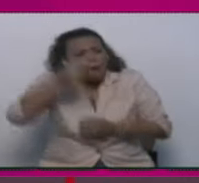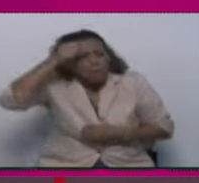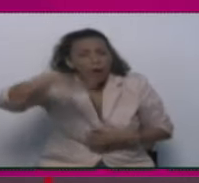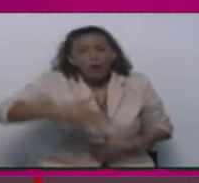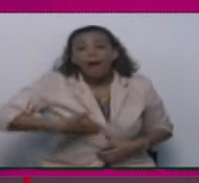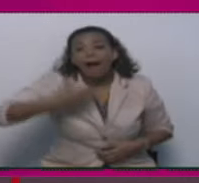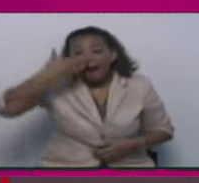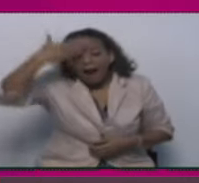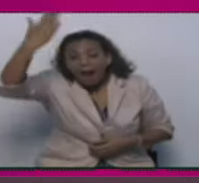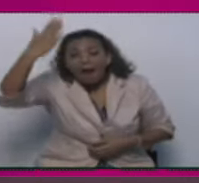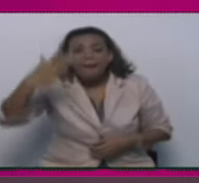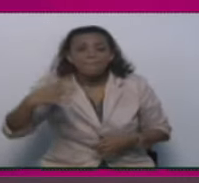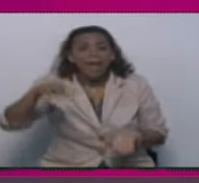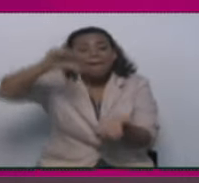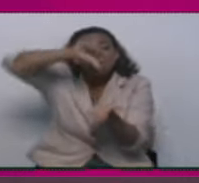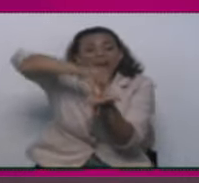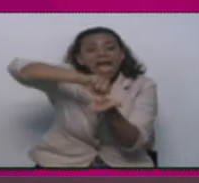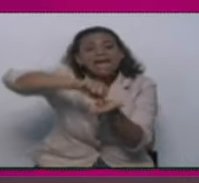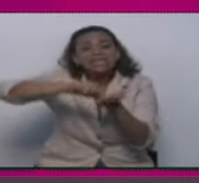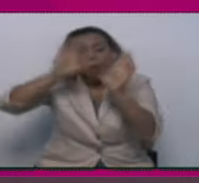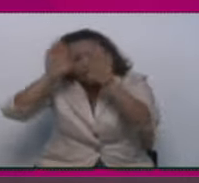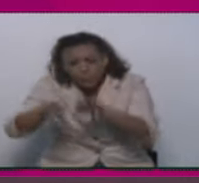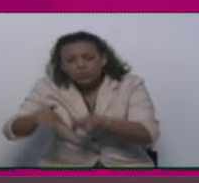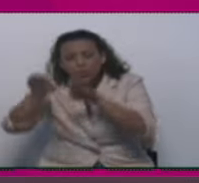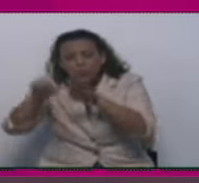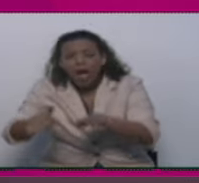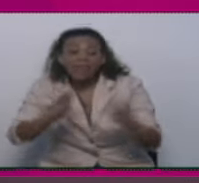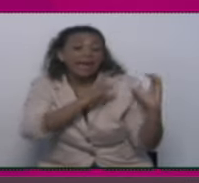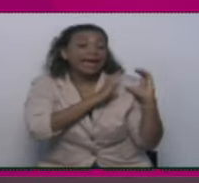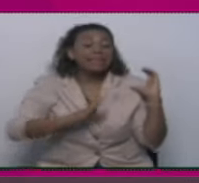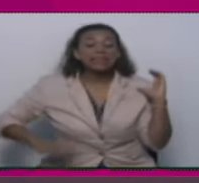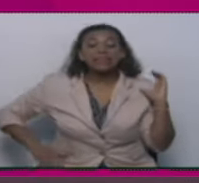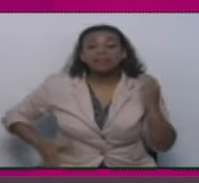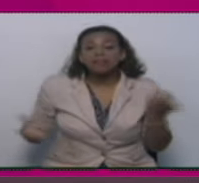árabes, persas, musulmanes, cristianos.